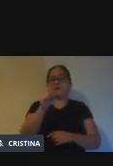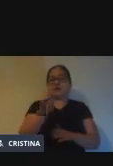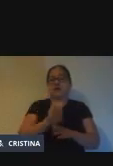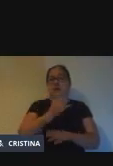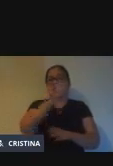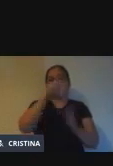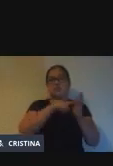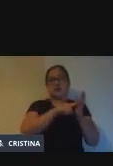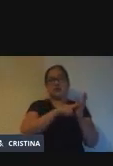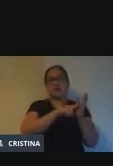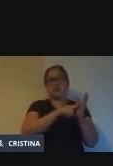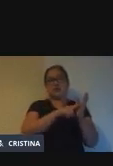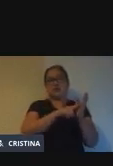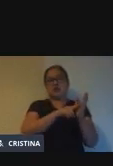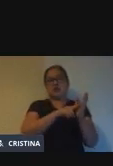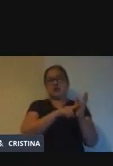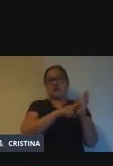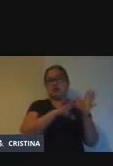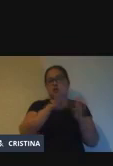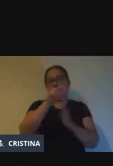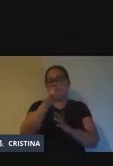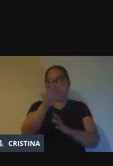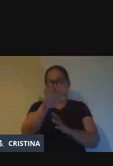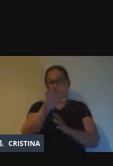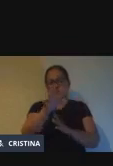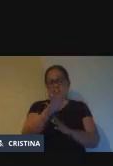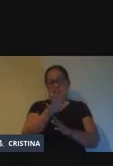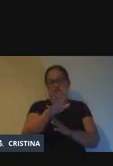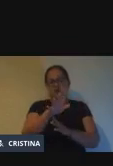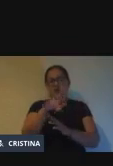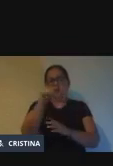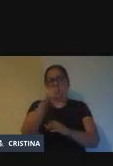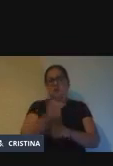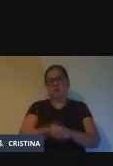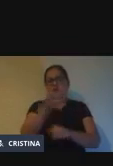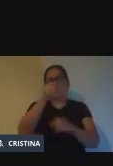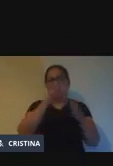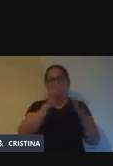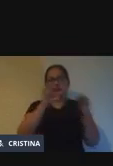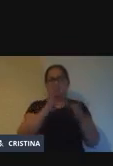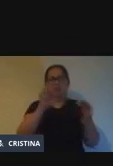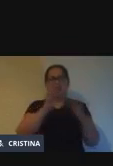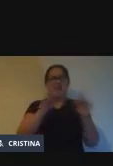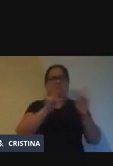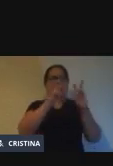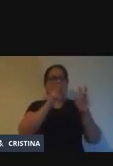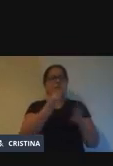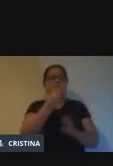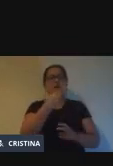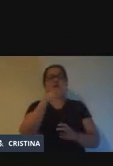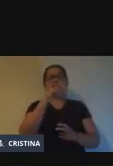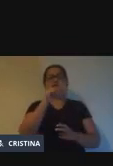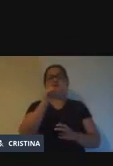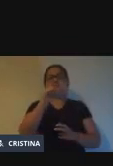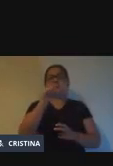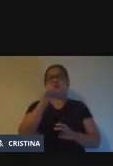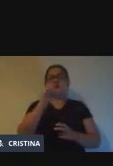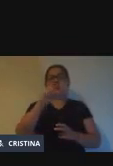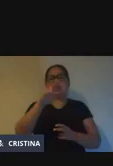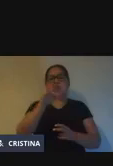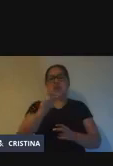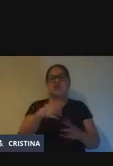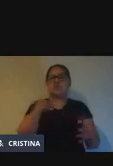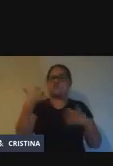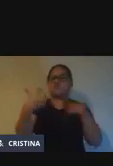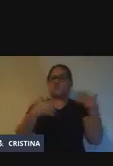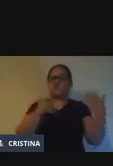habla por primera vez sobre cuando habló de la histeria, ¿no? Sus estudios sobre la histeria. Y él